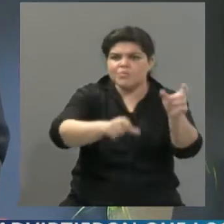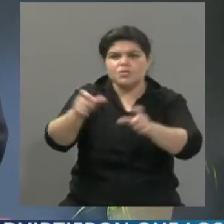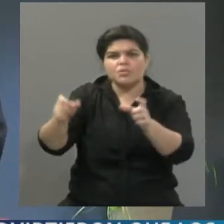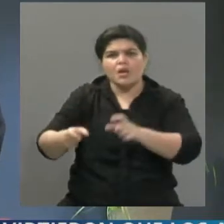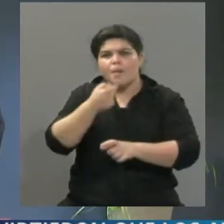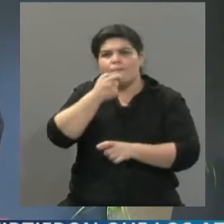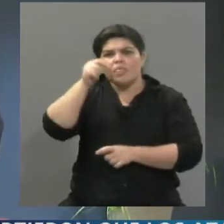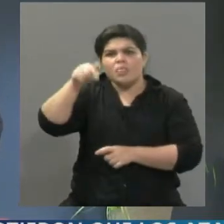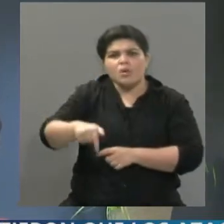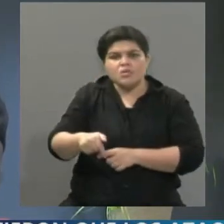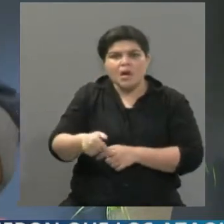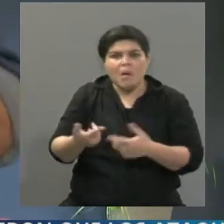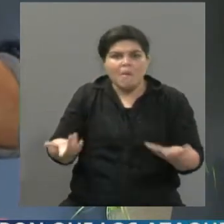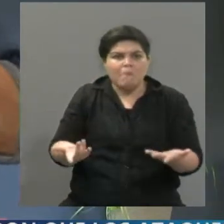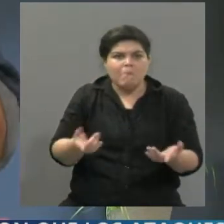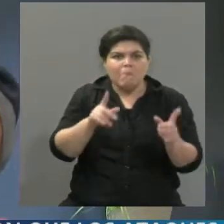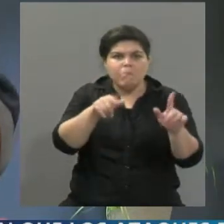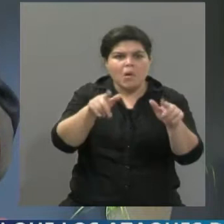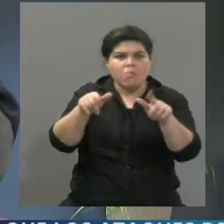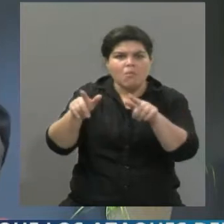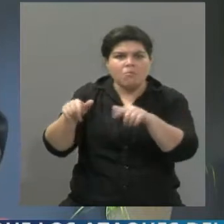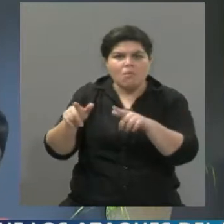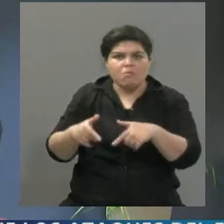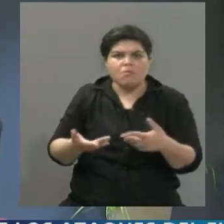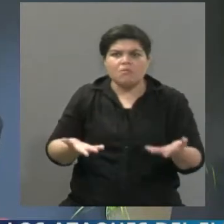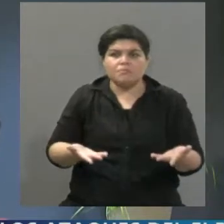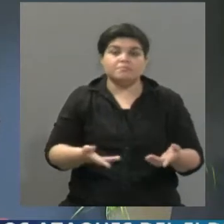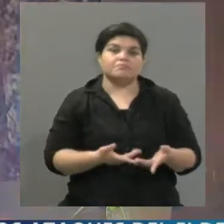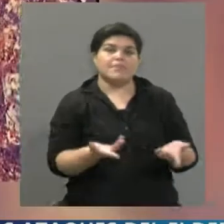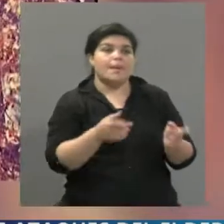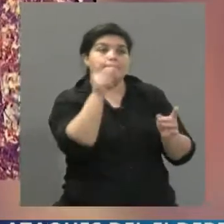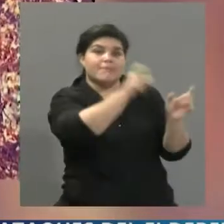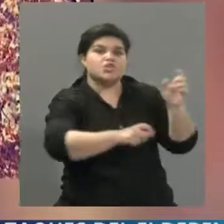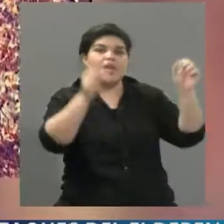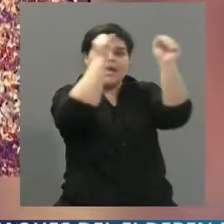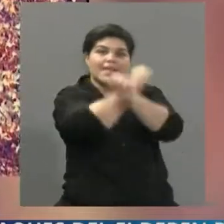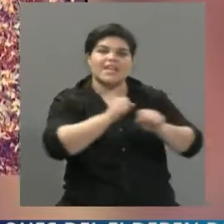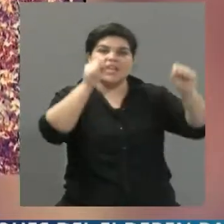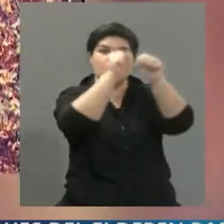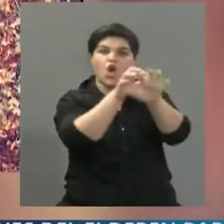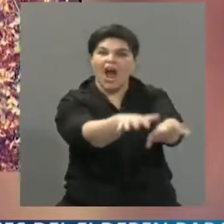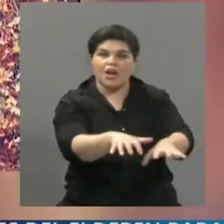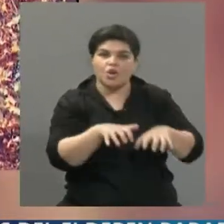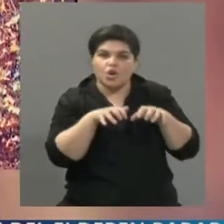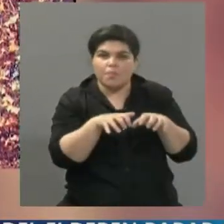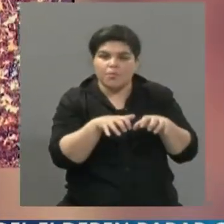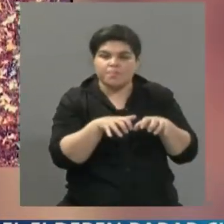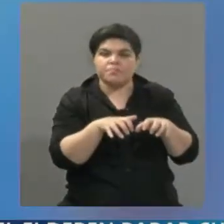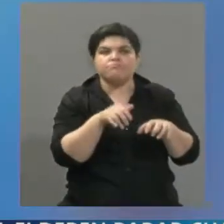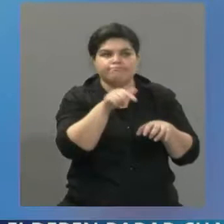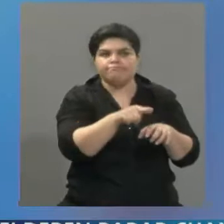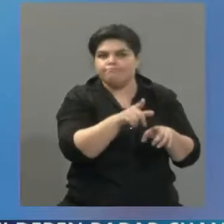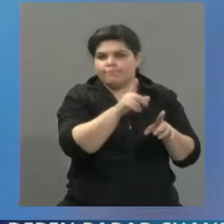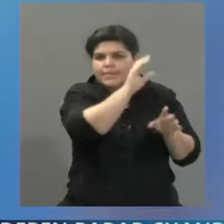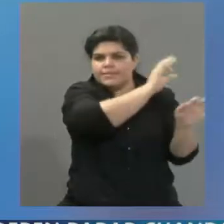clase lo he dado. Se supone que todos los ingenieros agrónomos lo tienen y lo conocen. Lo que pasa es que muchas veces no se le da